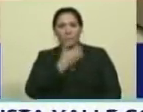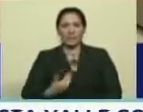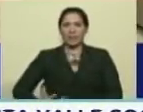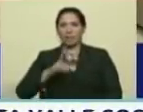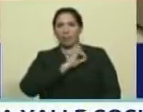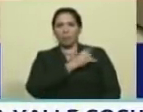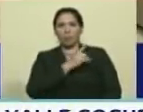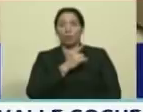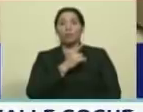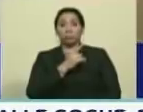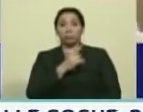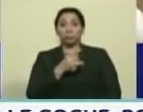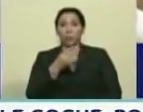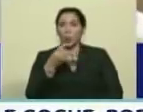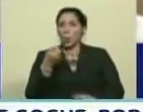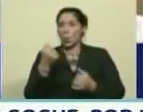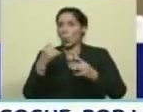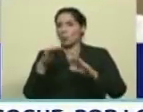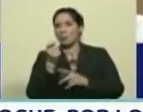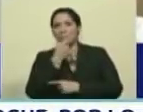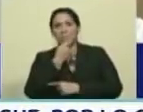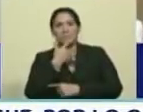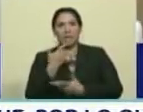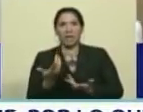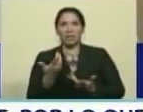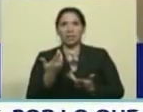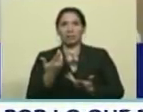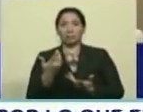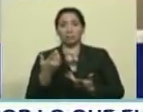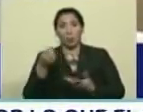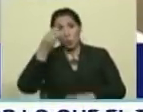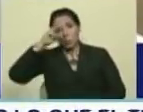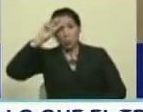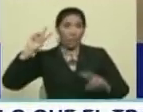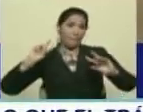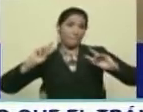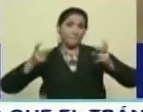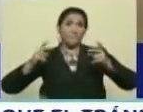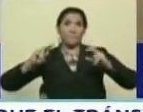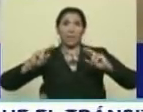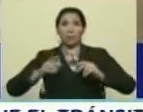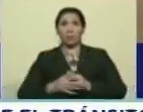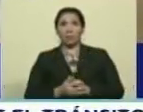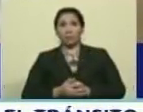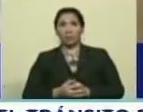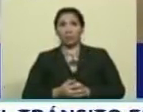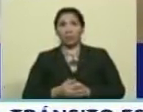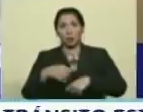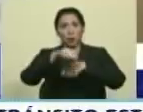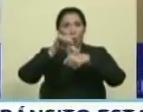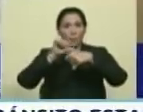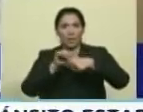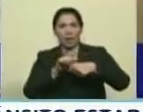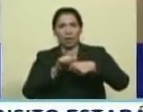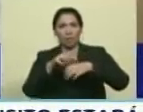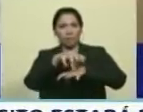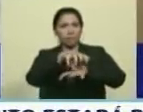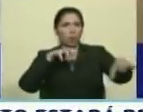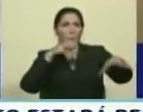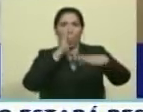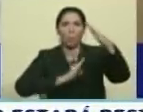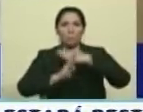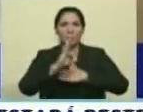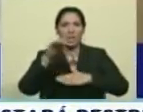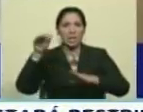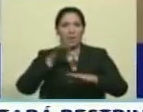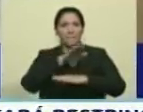qué cosa tan bella, ¿verdad? Cuba es la vanguardia de la misión Milagro. Por Cuba se han operado millones de humildes de los barrios